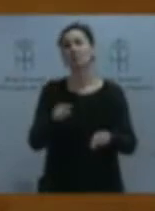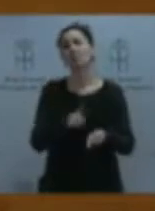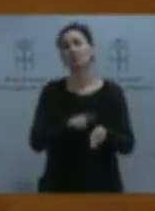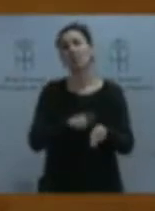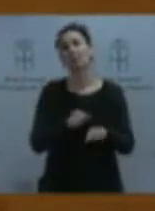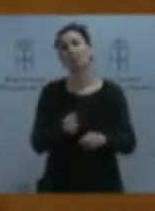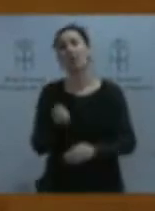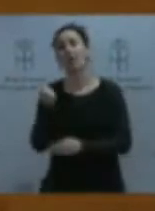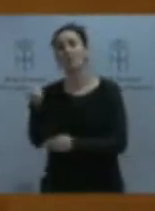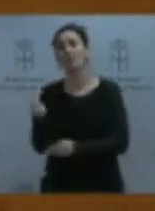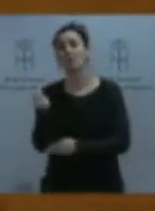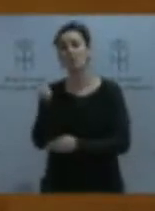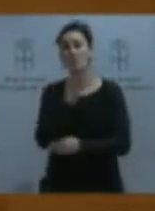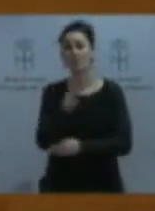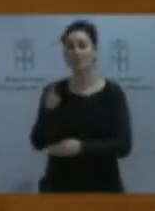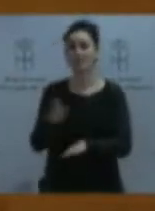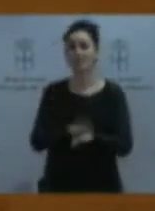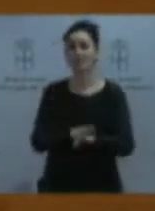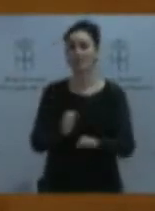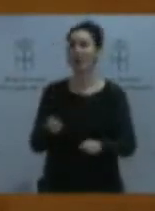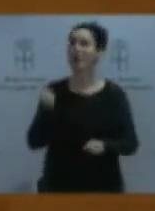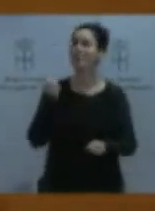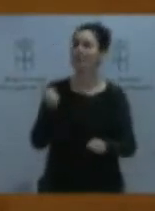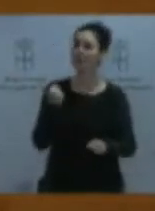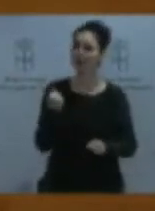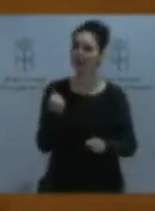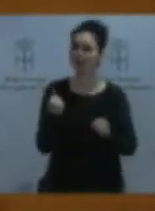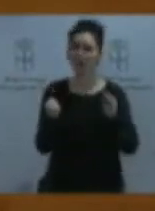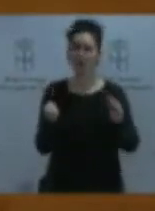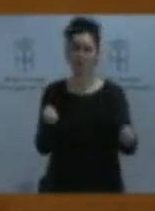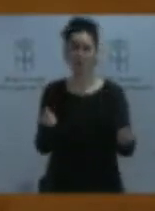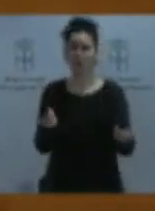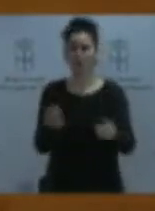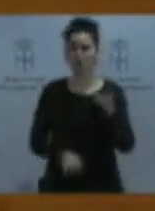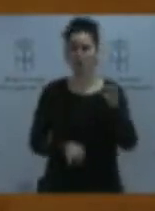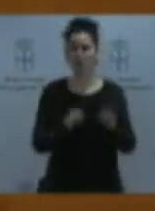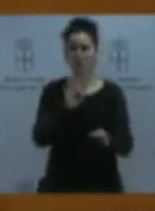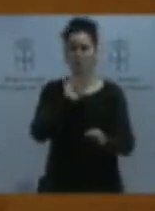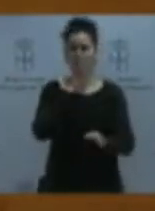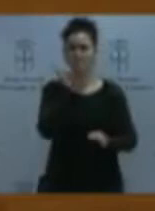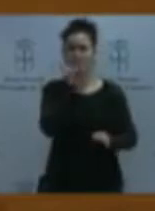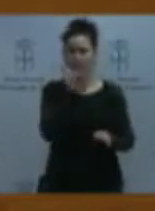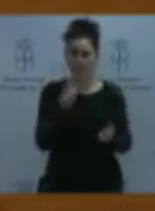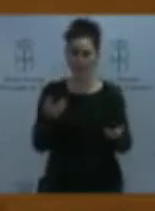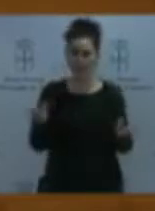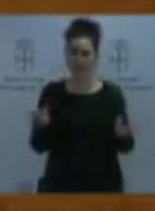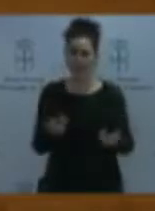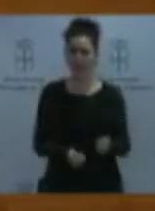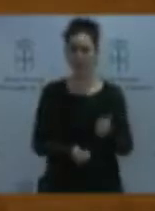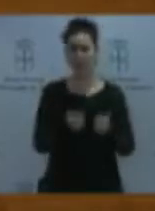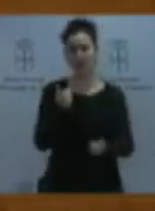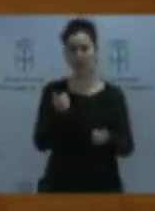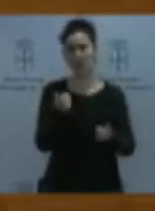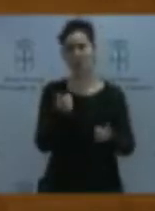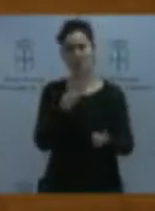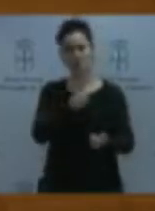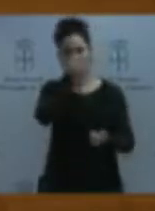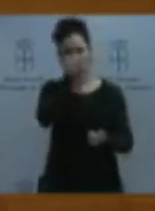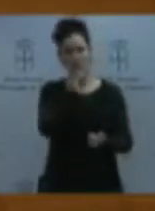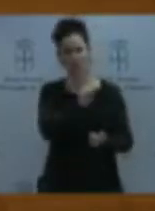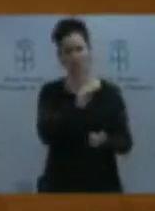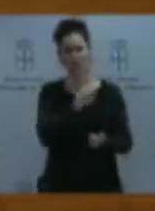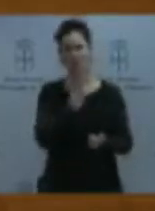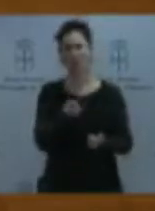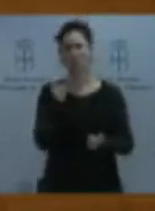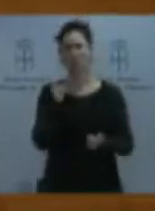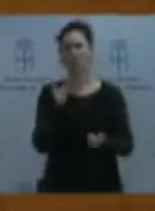con recortes e injerencias. Al Partido Socialista les pregunto si ustedes creen que basta compararse con la mala